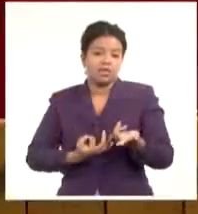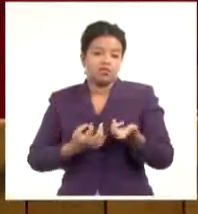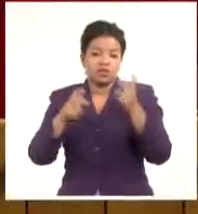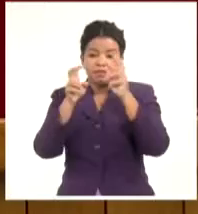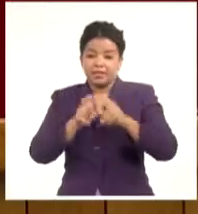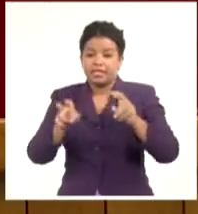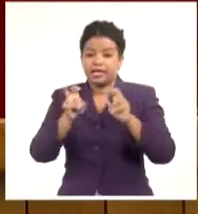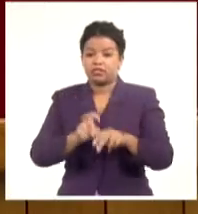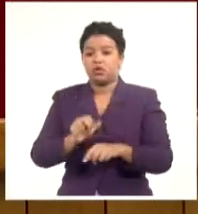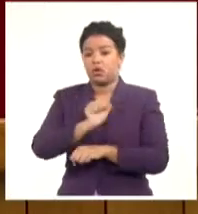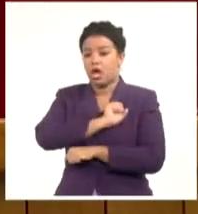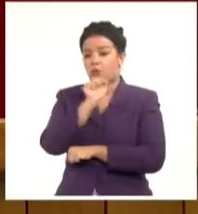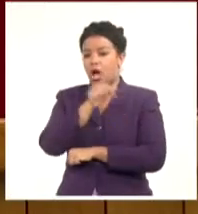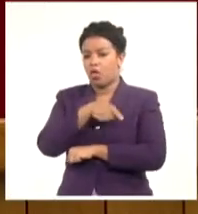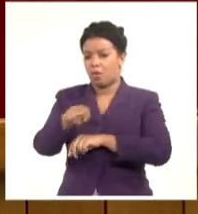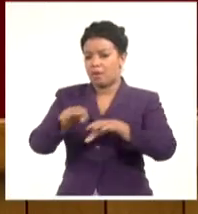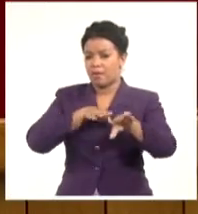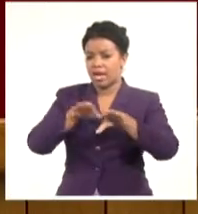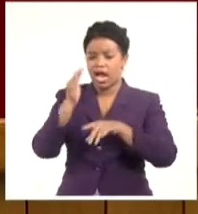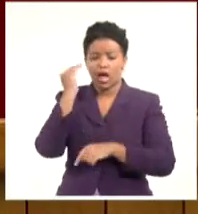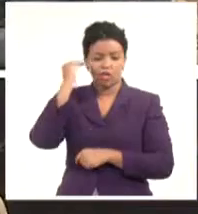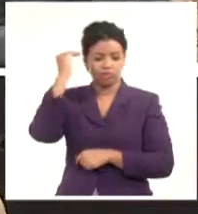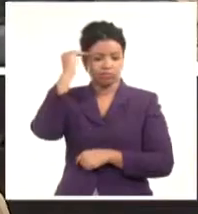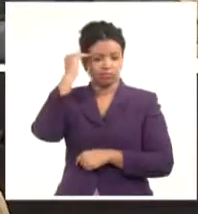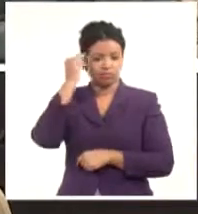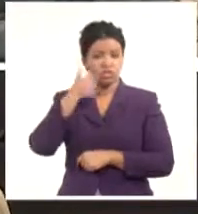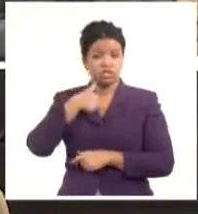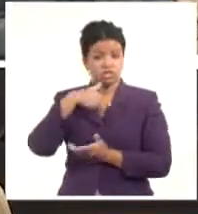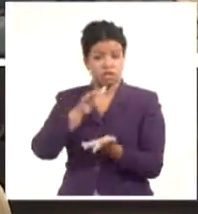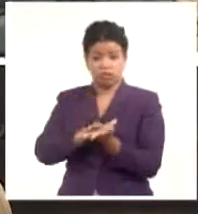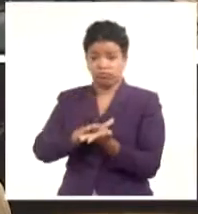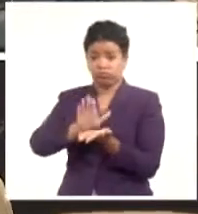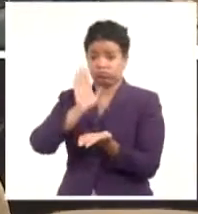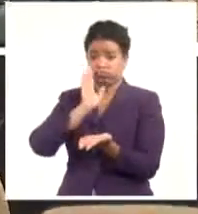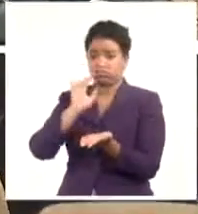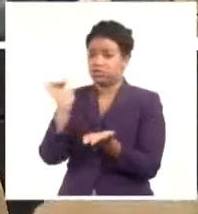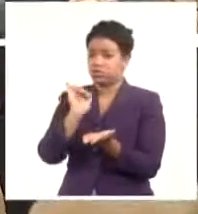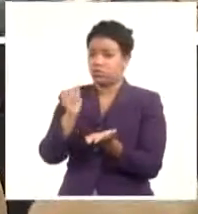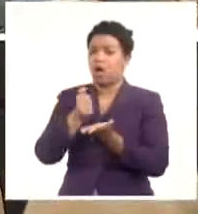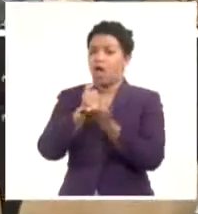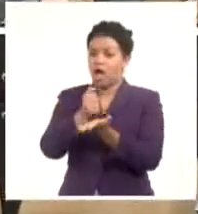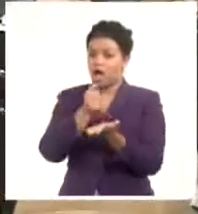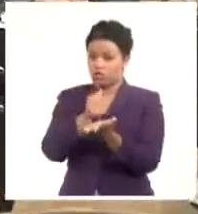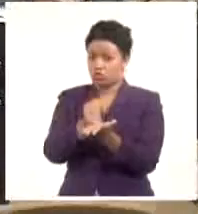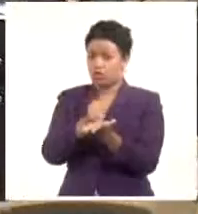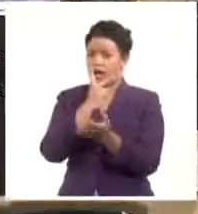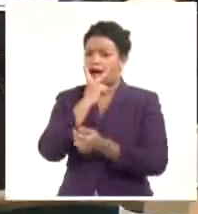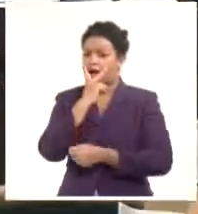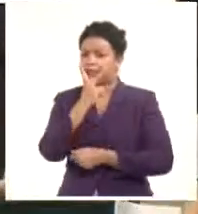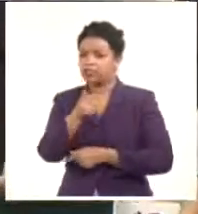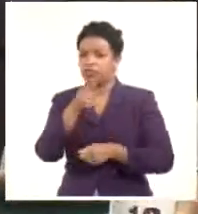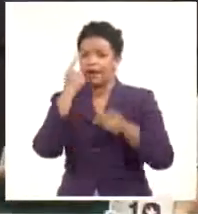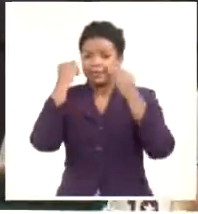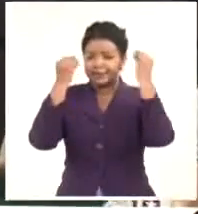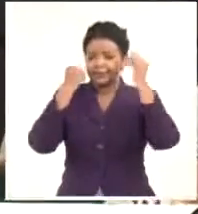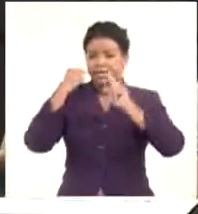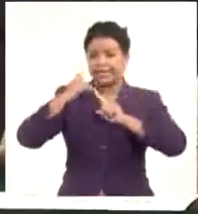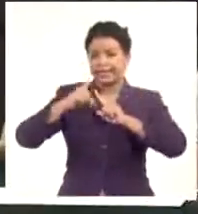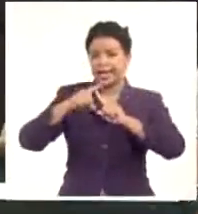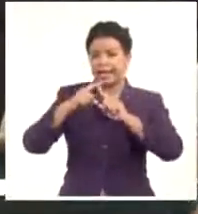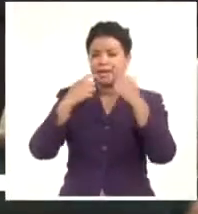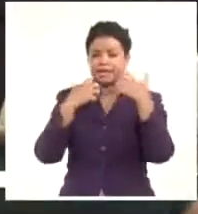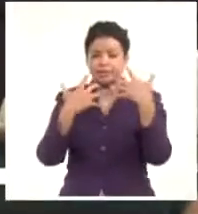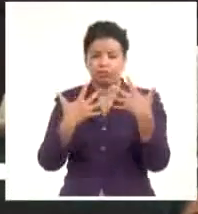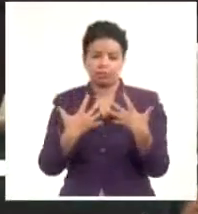cada vez mejor preparados. Me comprometo igualmente a seguir de cerca la atención a sus análisis sobre las tareas de impacto